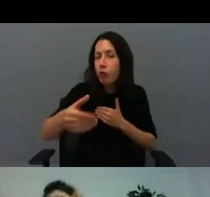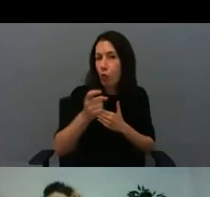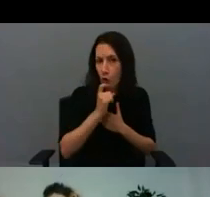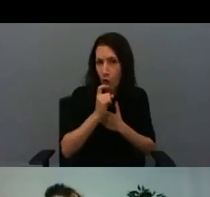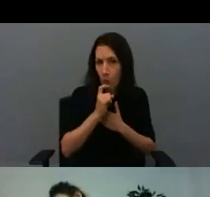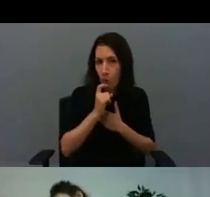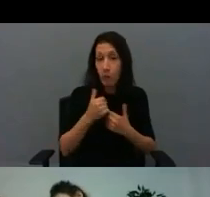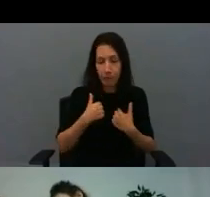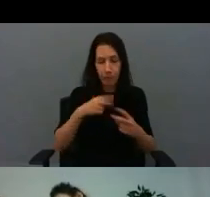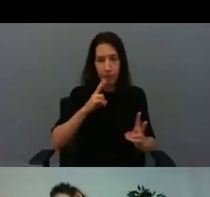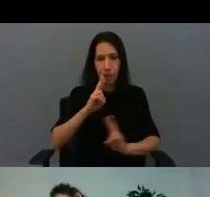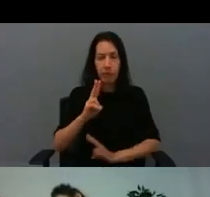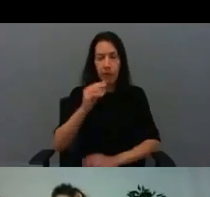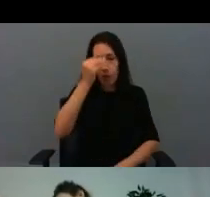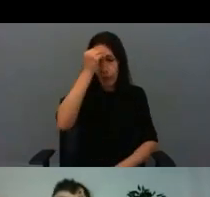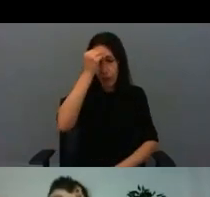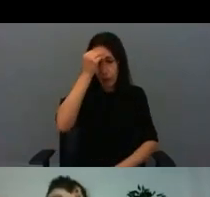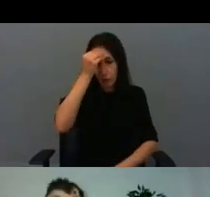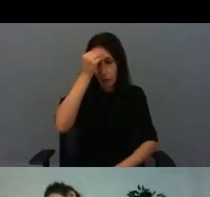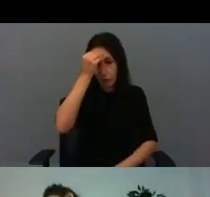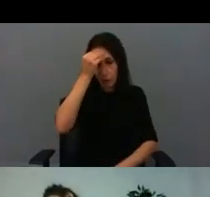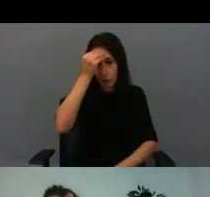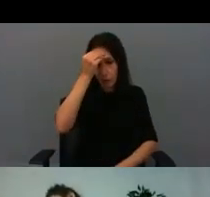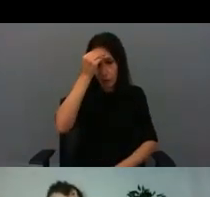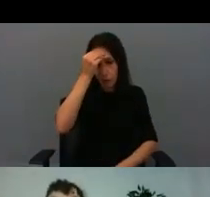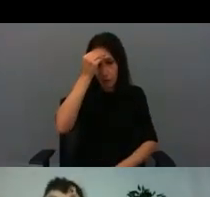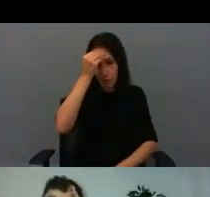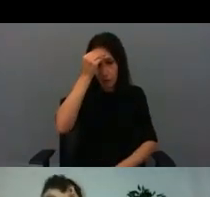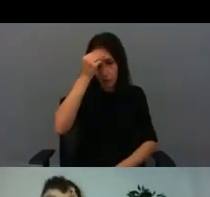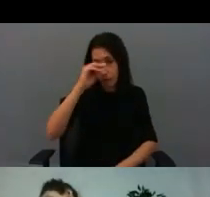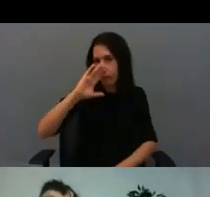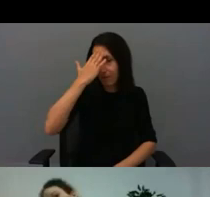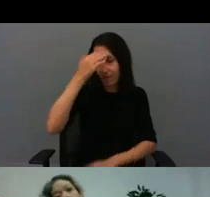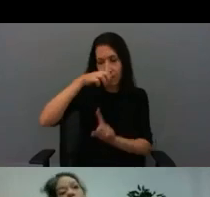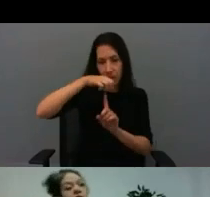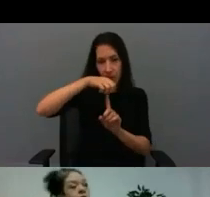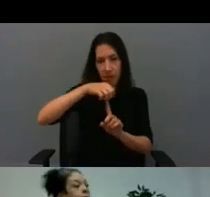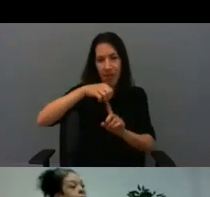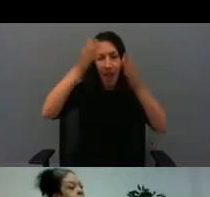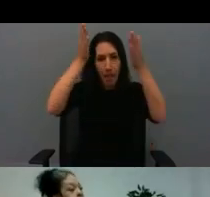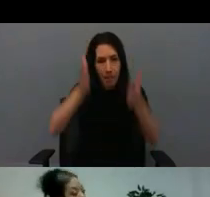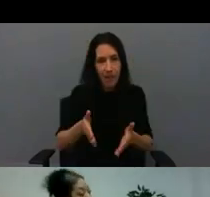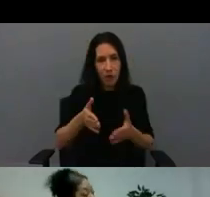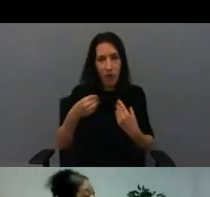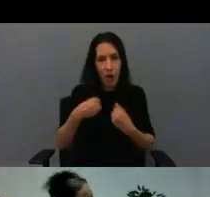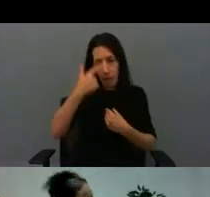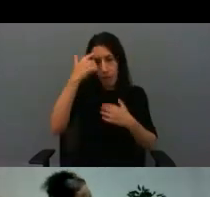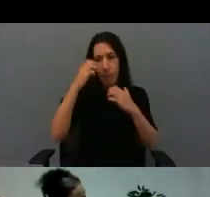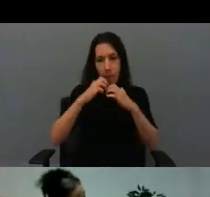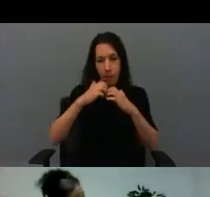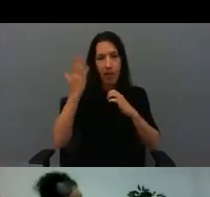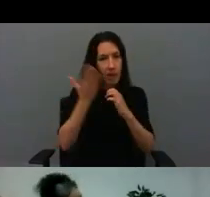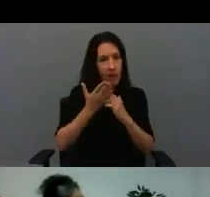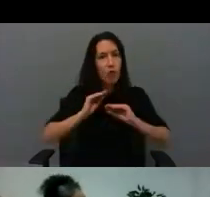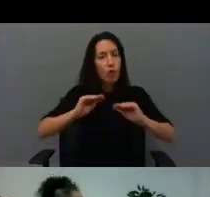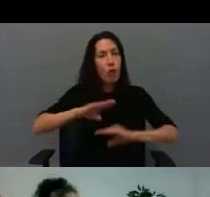que el pensar en la persona, el poner en el centro a la persona con parálisis cerebral, sus capacidades y